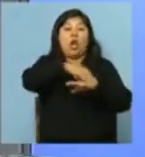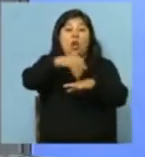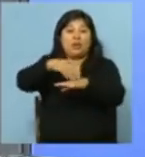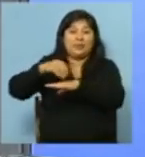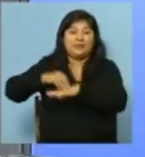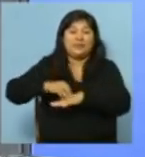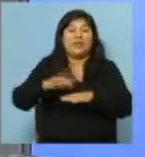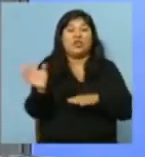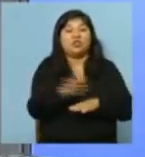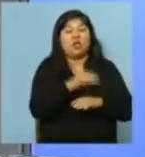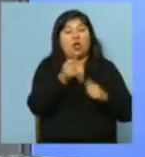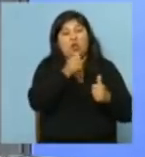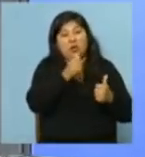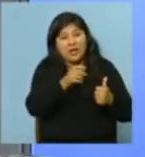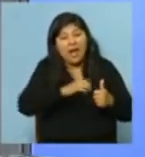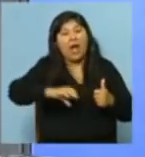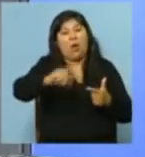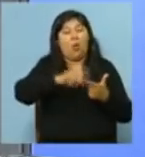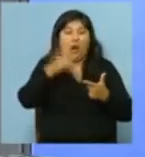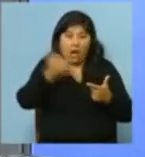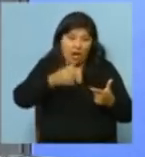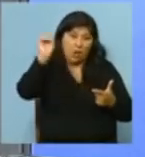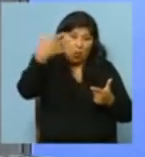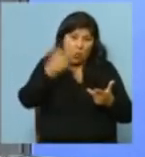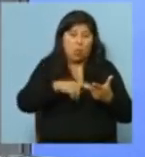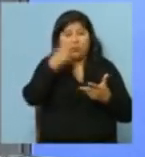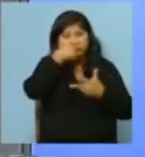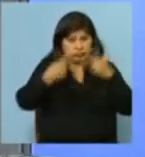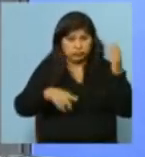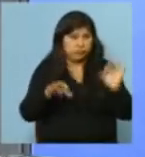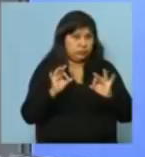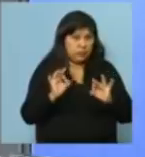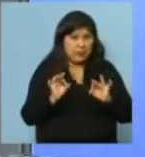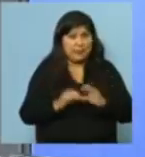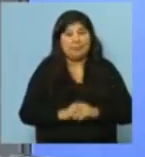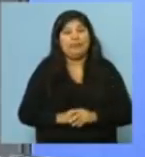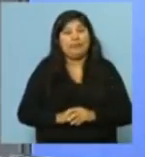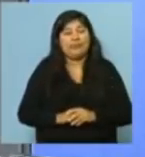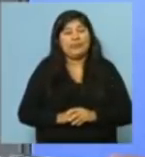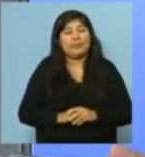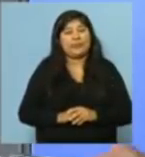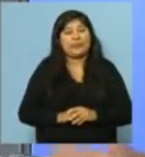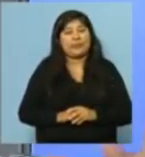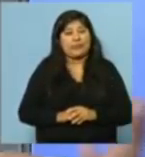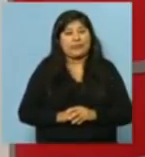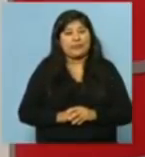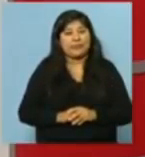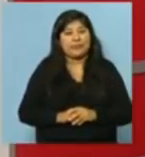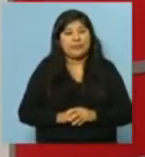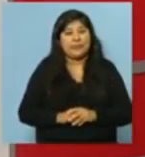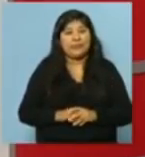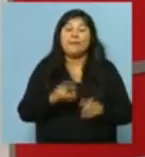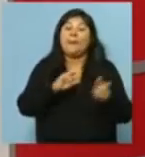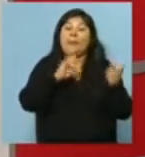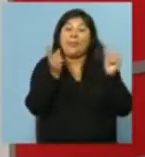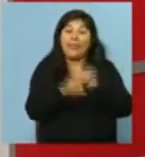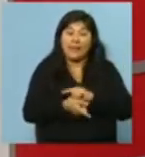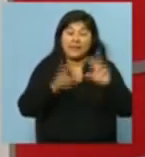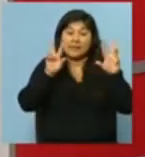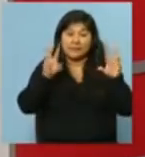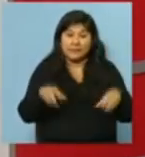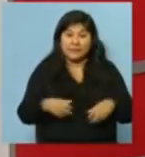entregan con todos los servicios con luz con agua con digamos como tiene que ser no Bueno le vamos a cambiar de tema